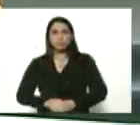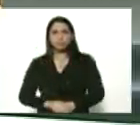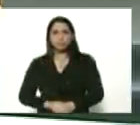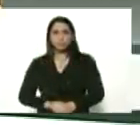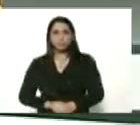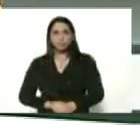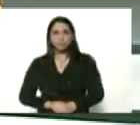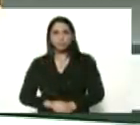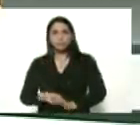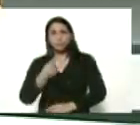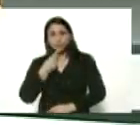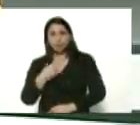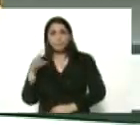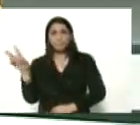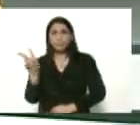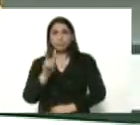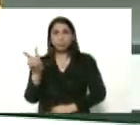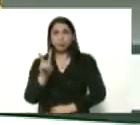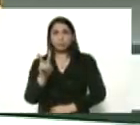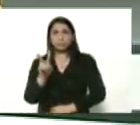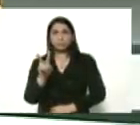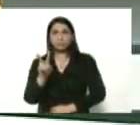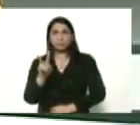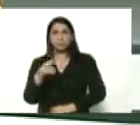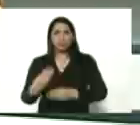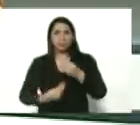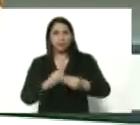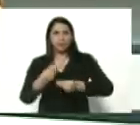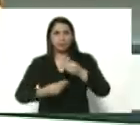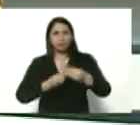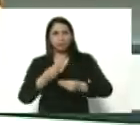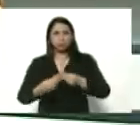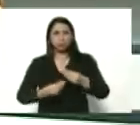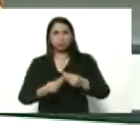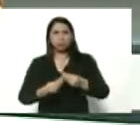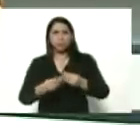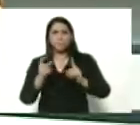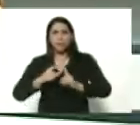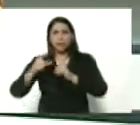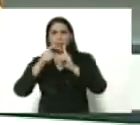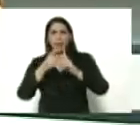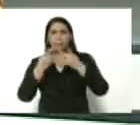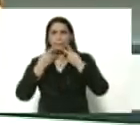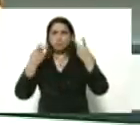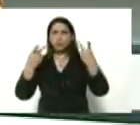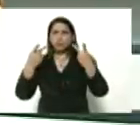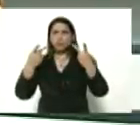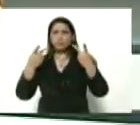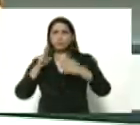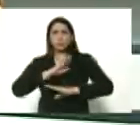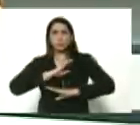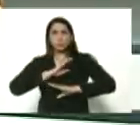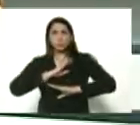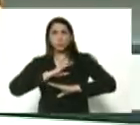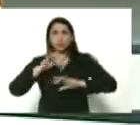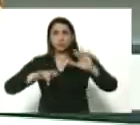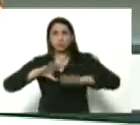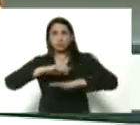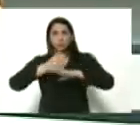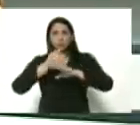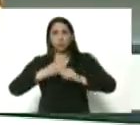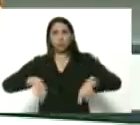le decía, Venezuela hizo suyas las palabras y el mensaje de Antonio Guterres, secretario general de la